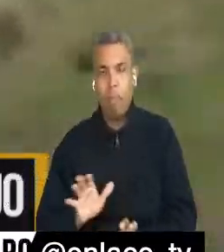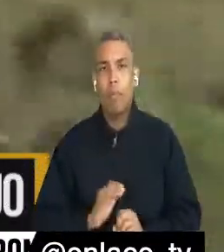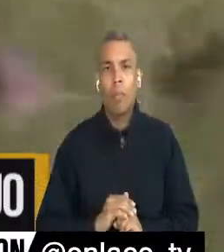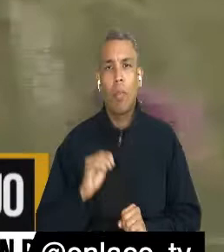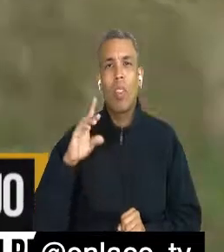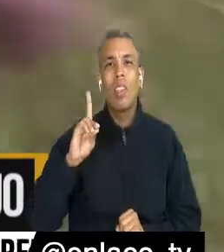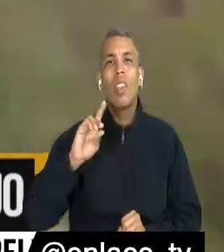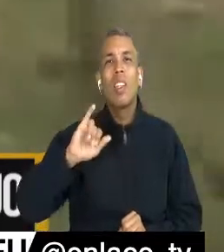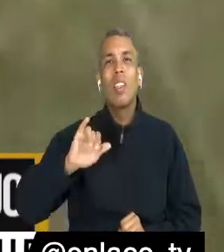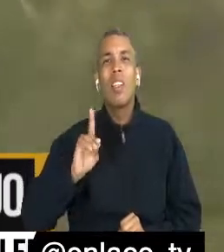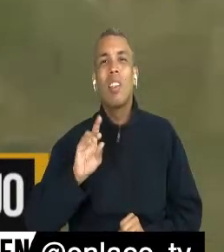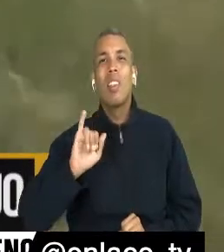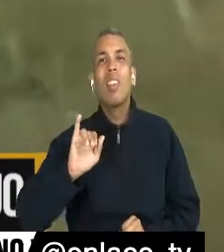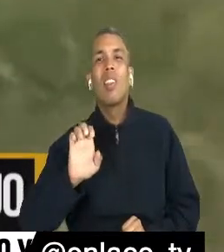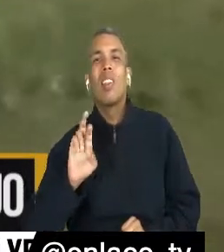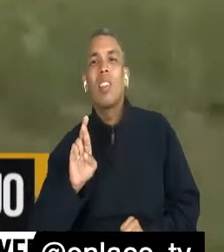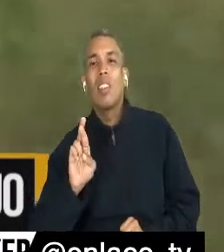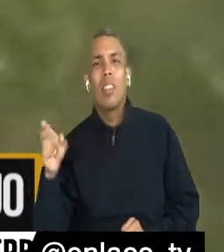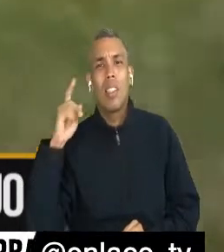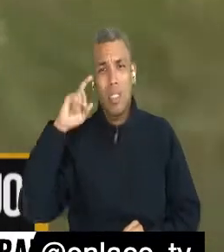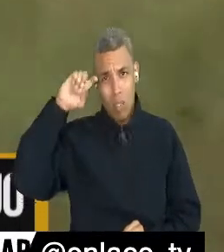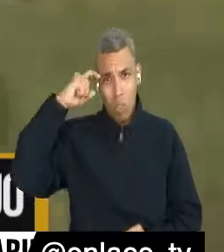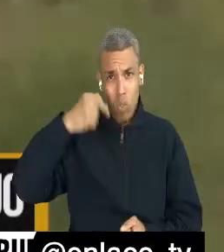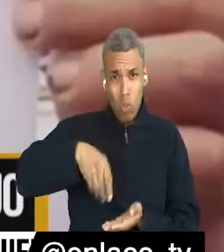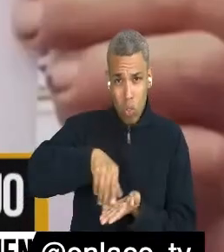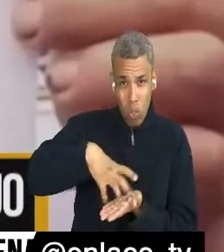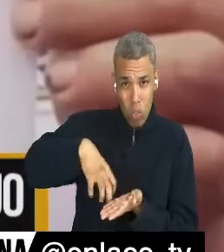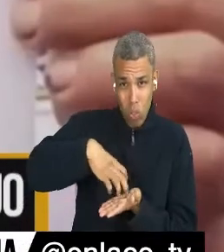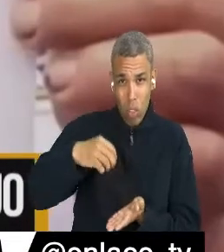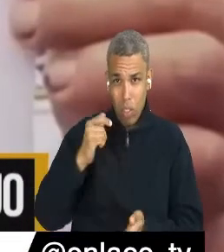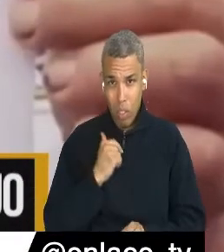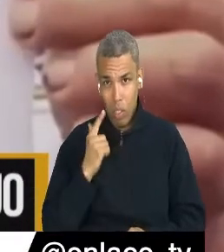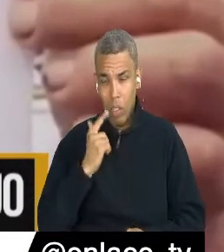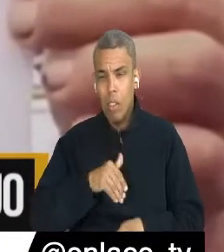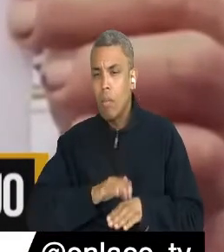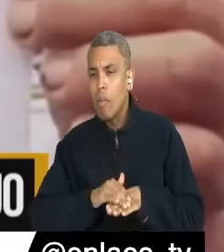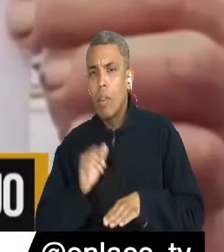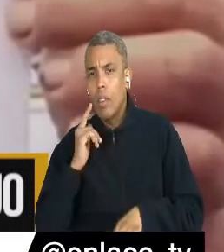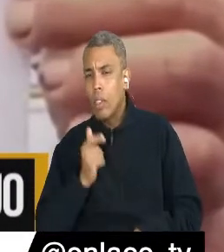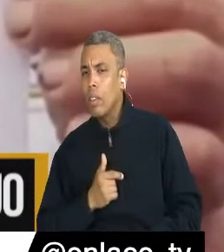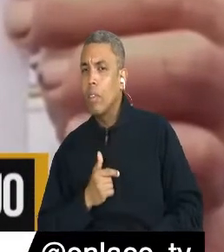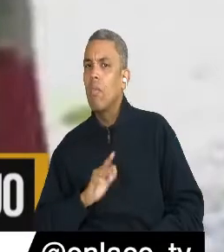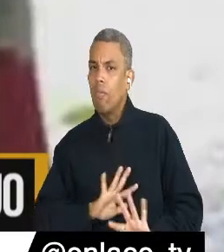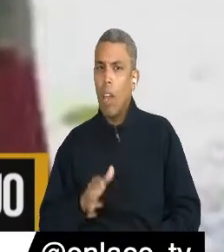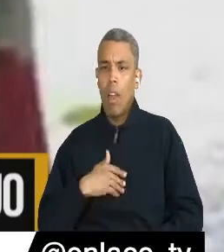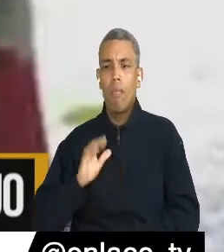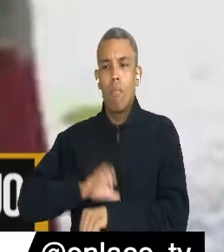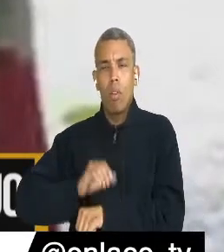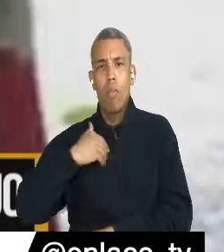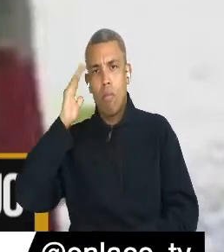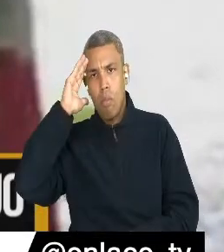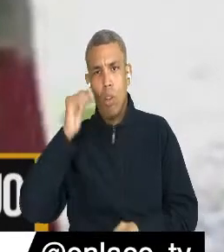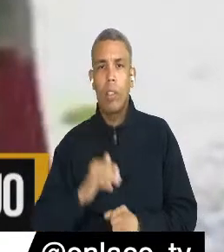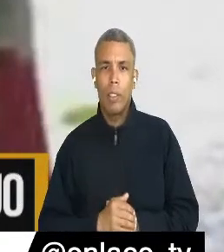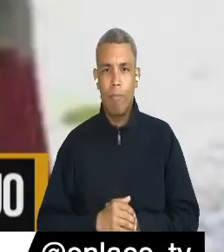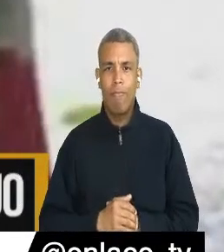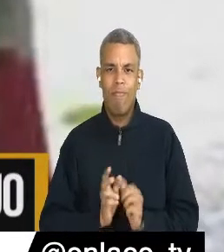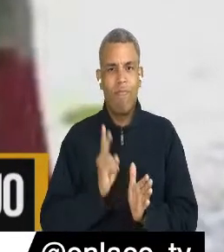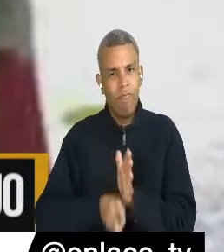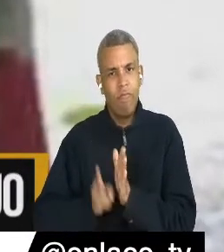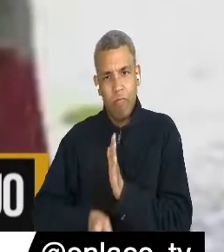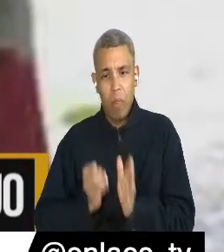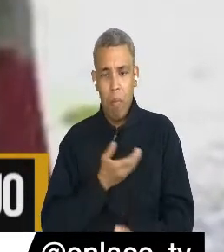Santander, Didier Tavera, la policía logró detener al sospechoso del homicidio de Juan Diego Franco Pérez, de 4 años de edad, y su mamá Irene Pérez Ruiz,